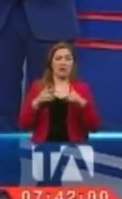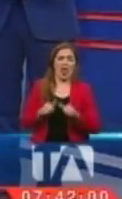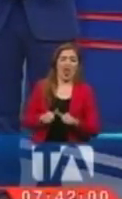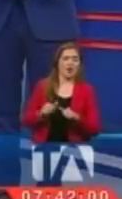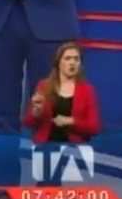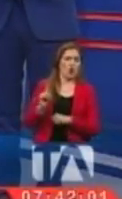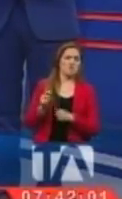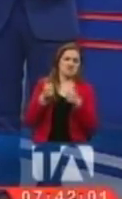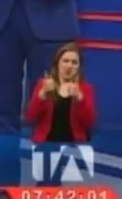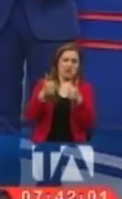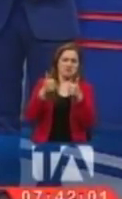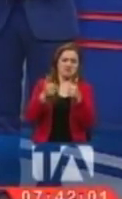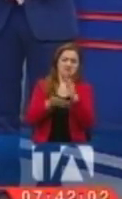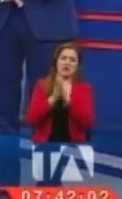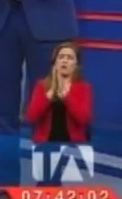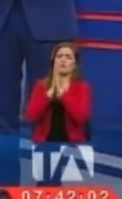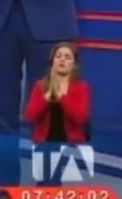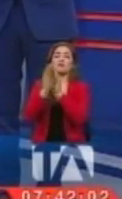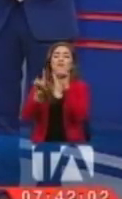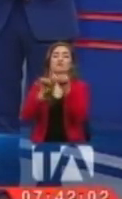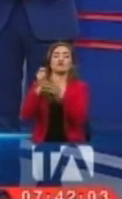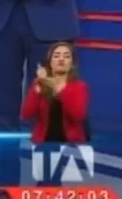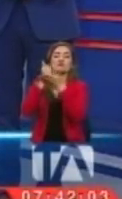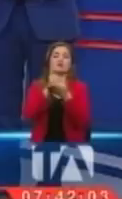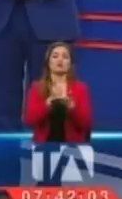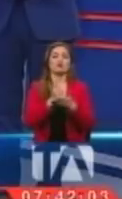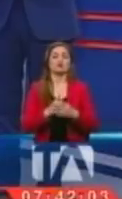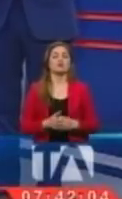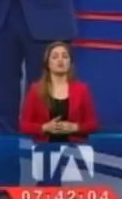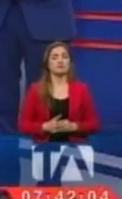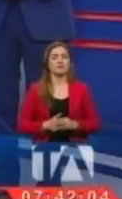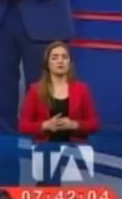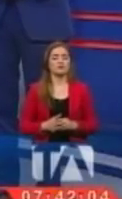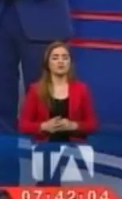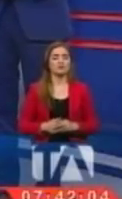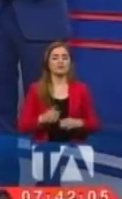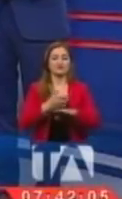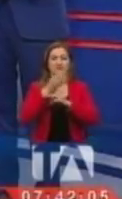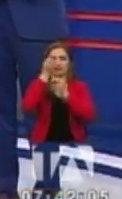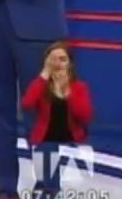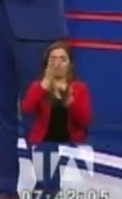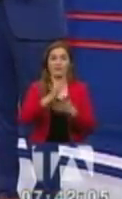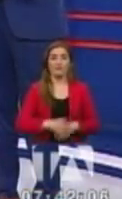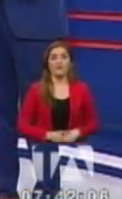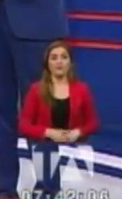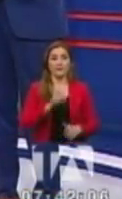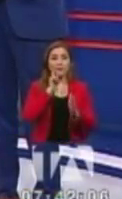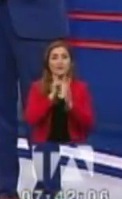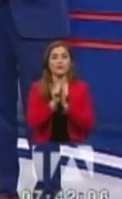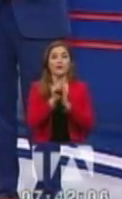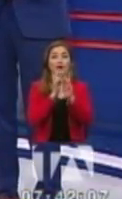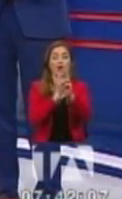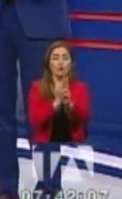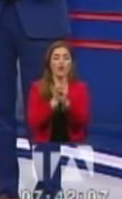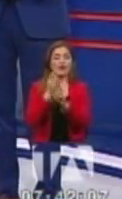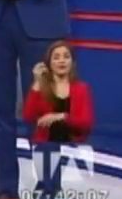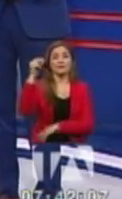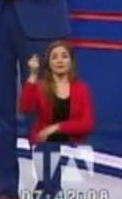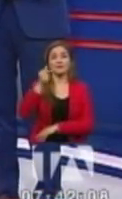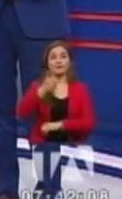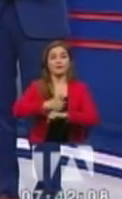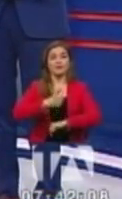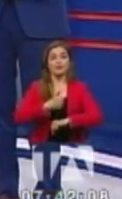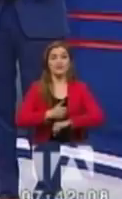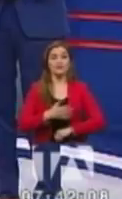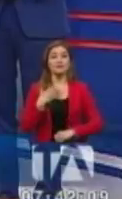de ese espacio público pero piden algunas ayudas a las autoridades ya les contamos sus denuncias tienen la respuesta inmediata de